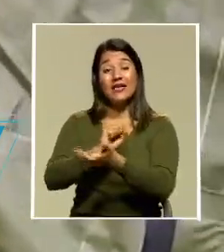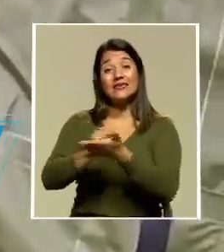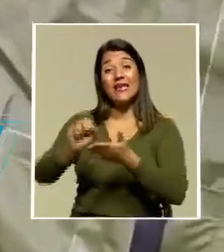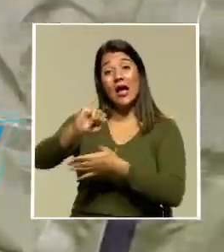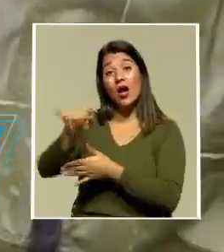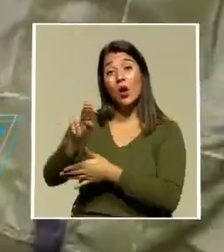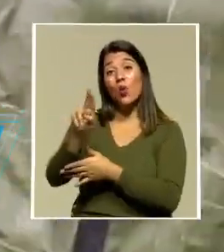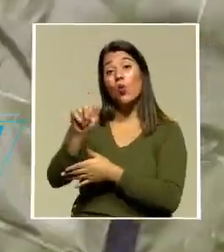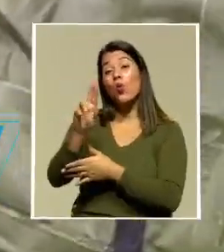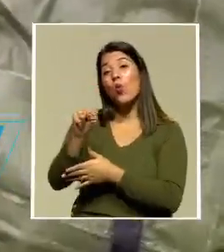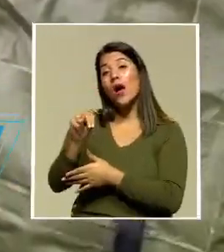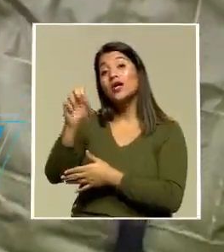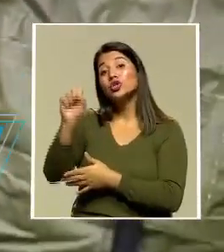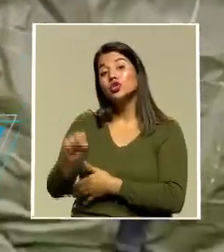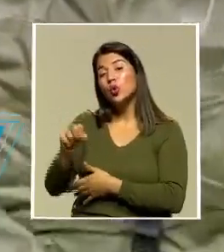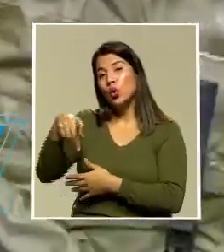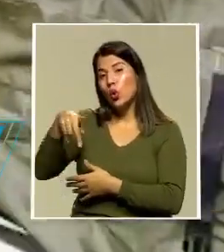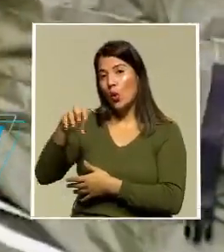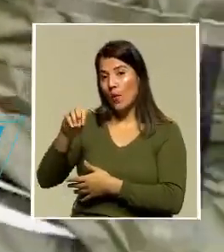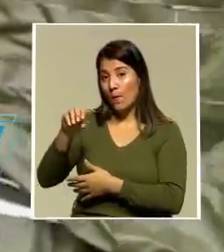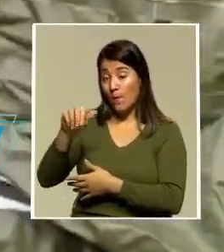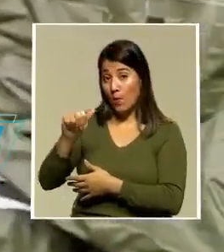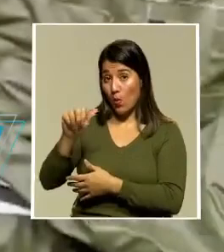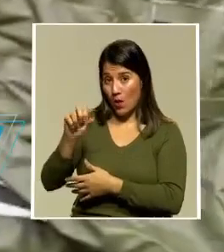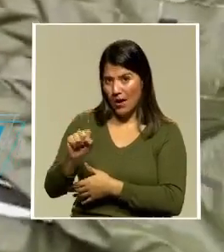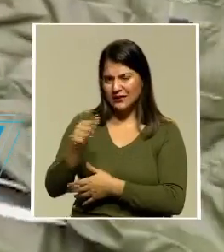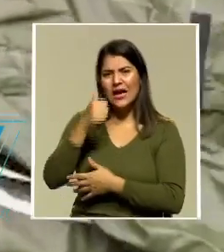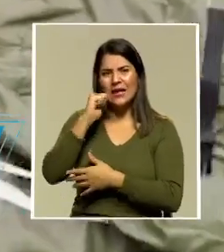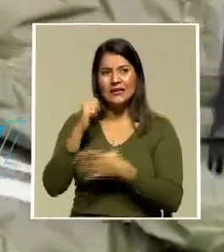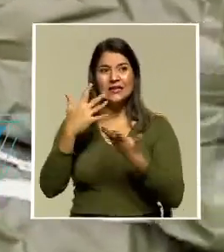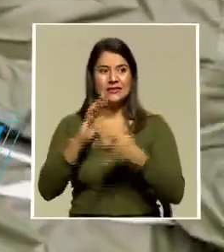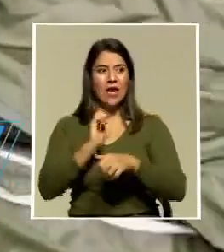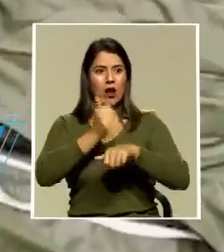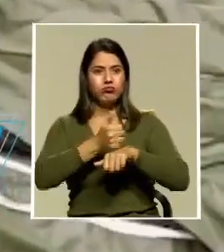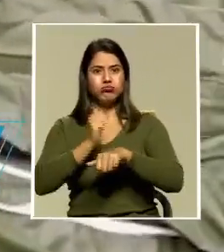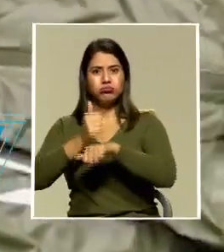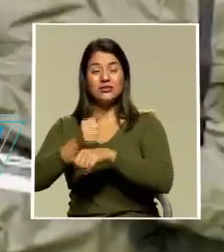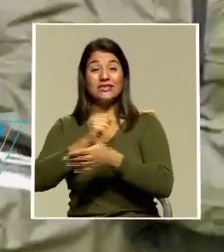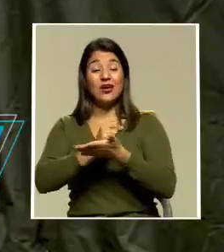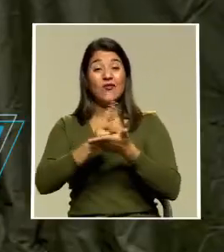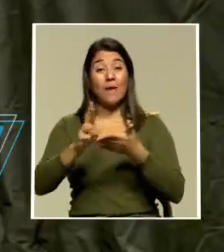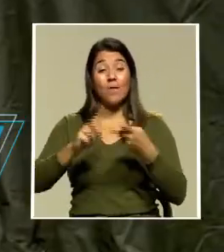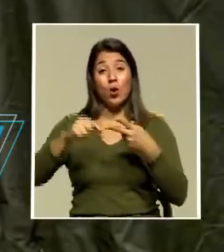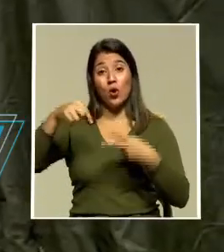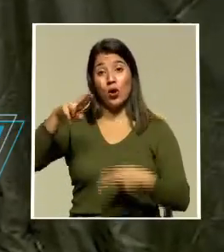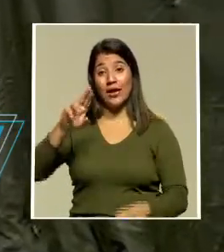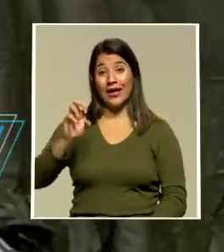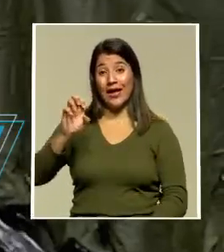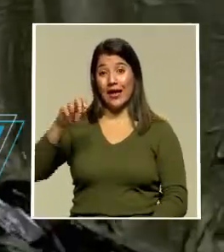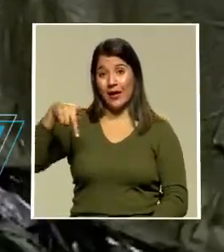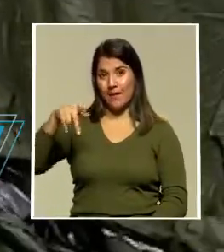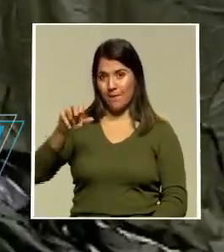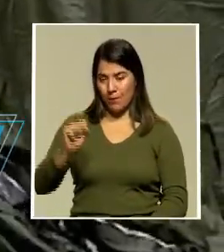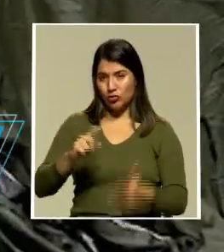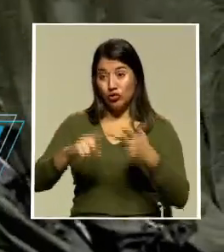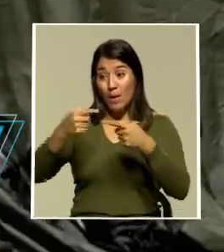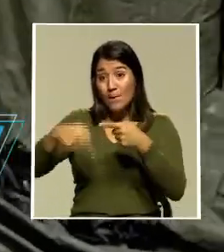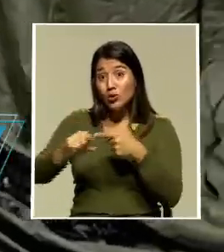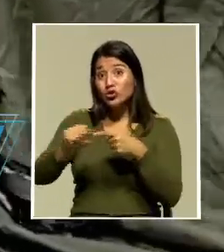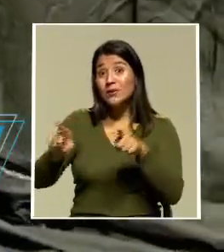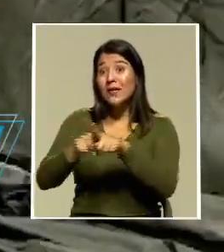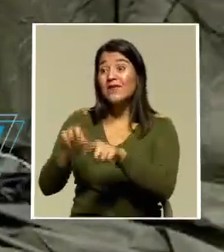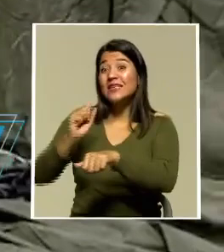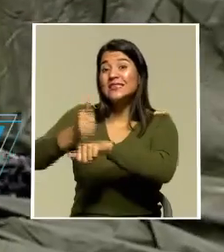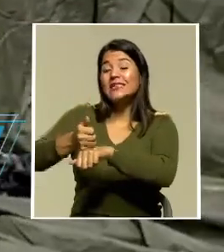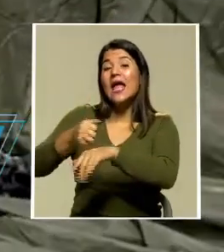se culminó con el montaje de las carpas ubicadas en los hospitales de San Ramón y Quepos, y para la próxima semana se espera culminar con la que estará en el EVAIS de